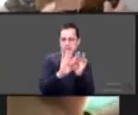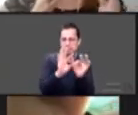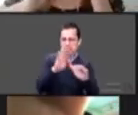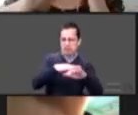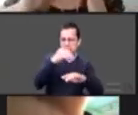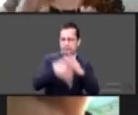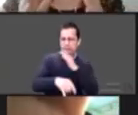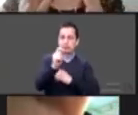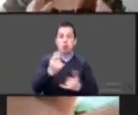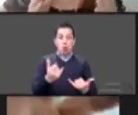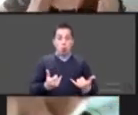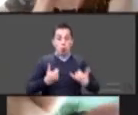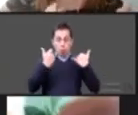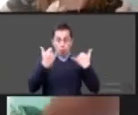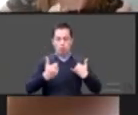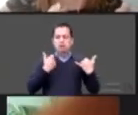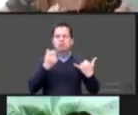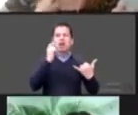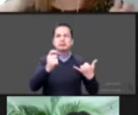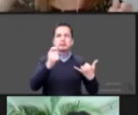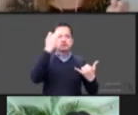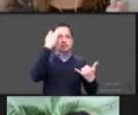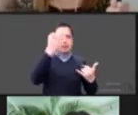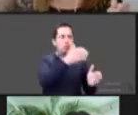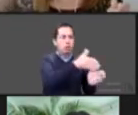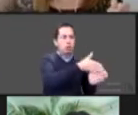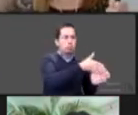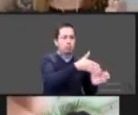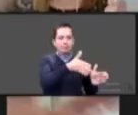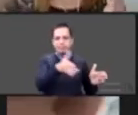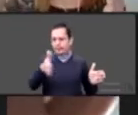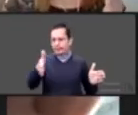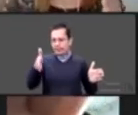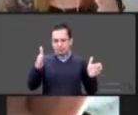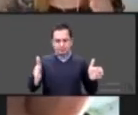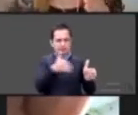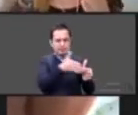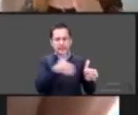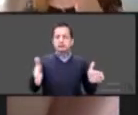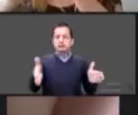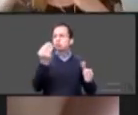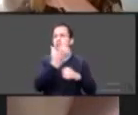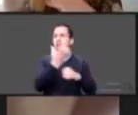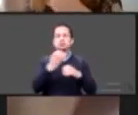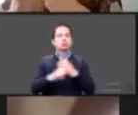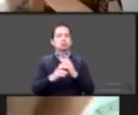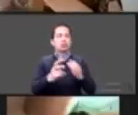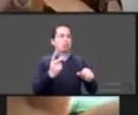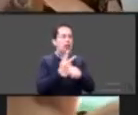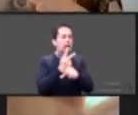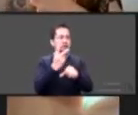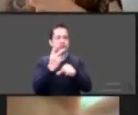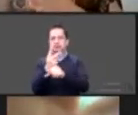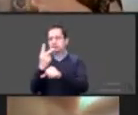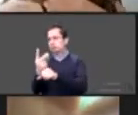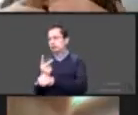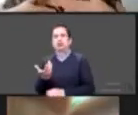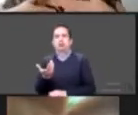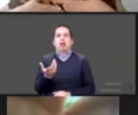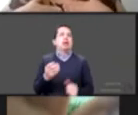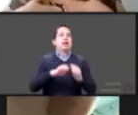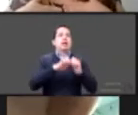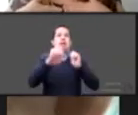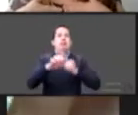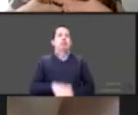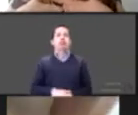cosas, en el que van viendo muchas transiciones. Empiezas desde la transición en, ok, dejé esta etapa de niño y